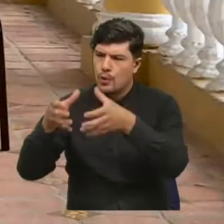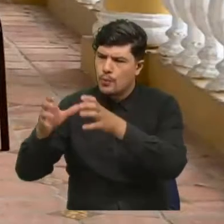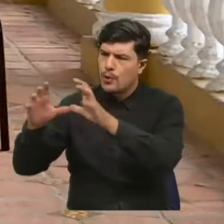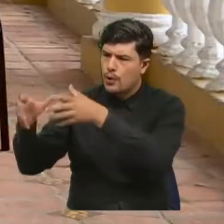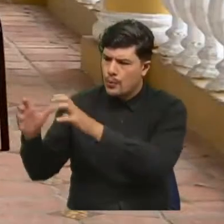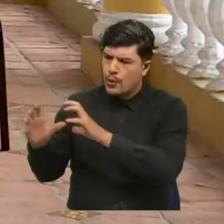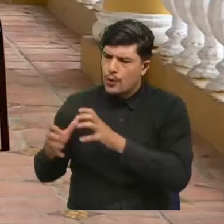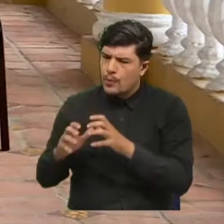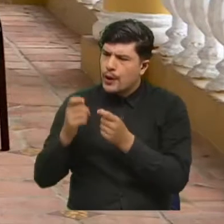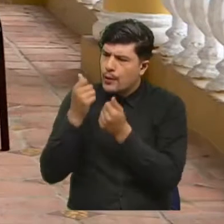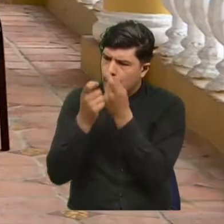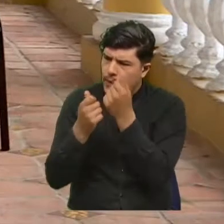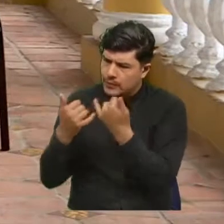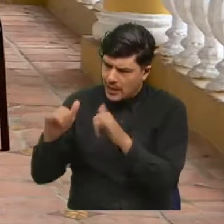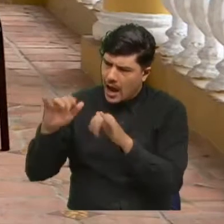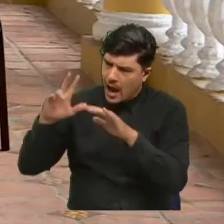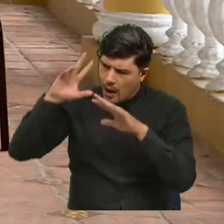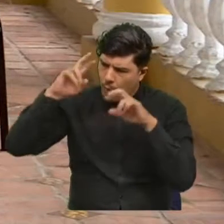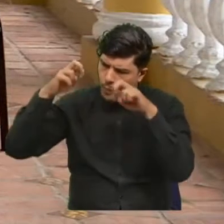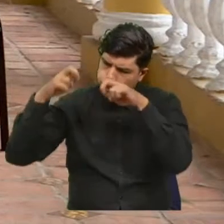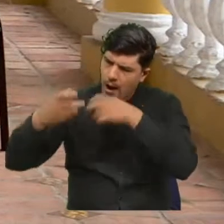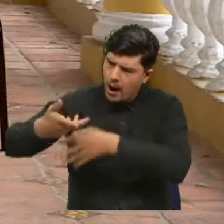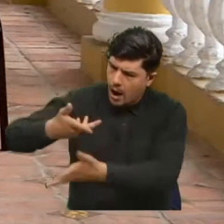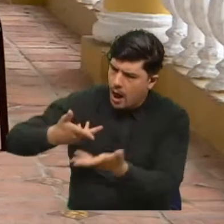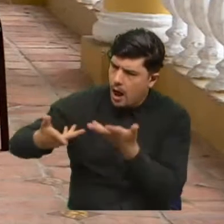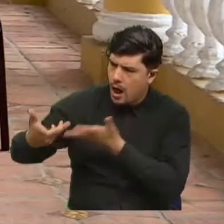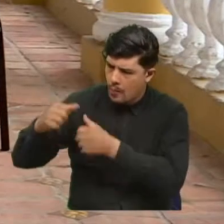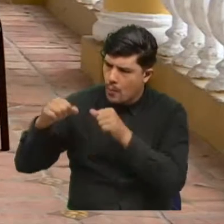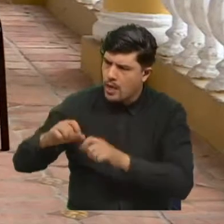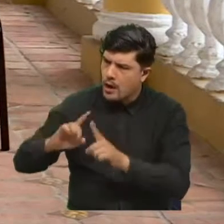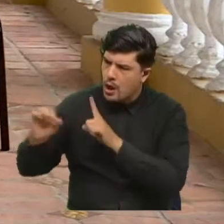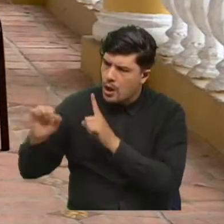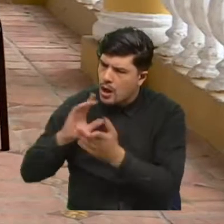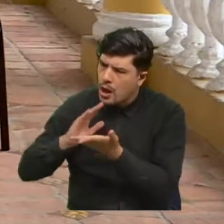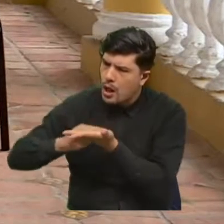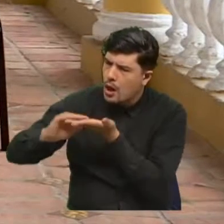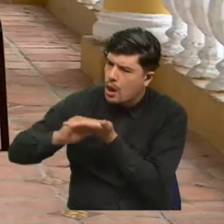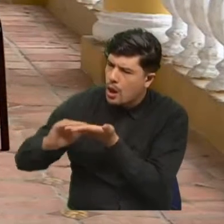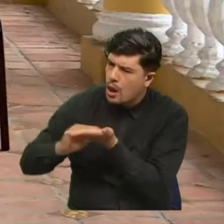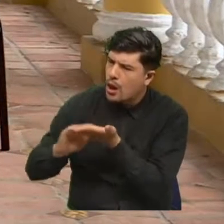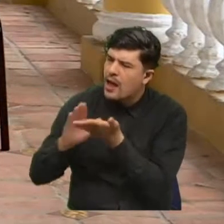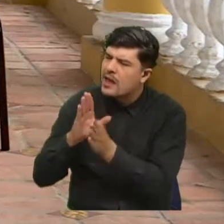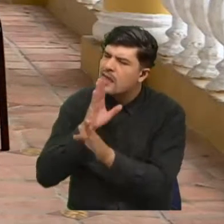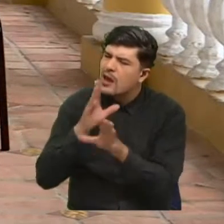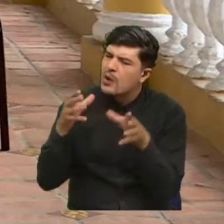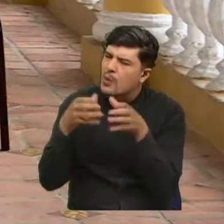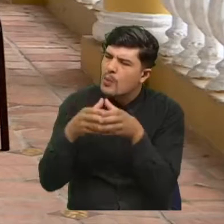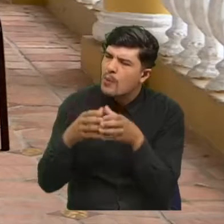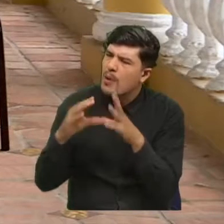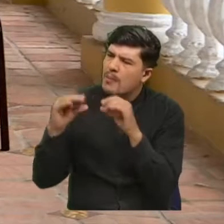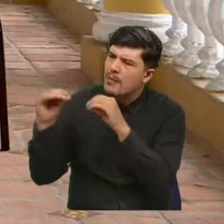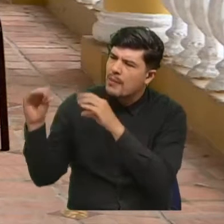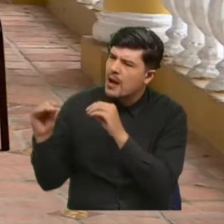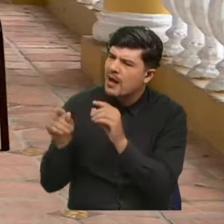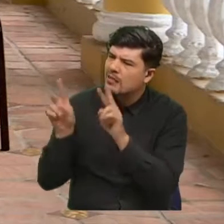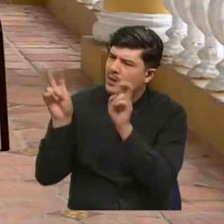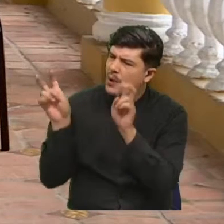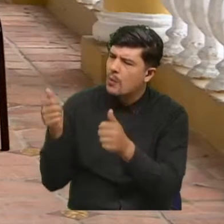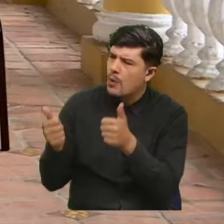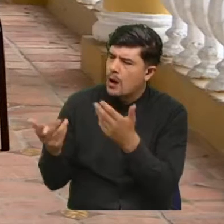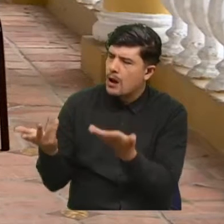darle una respuesta a tratar de darle también solución a toda esta crisis cómo van las mesas con quienes ha dialogado ya que se habla y gobernador